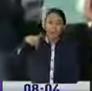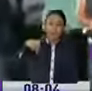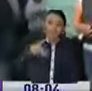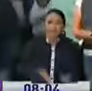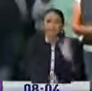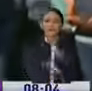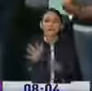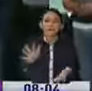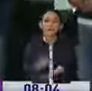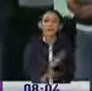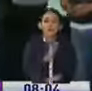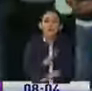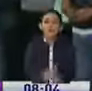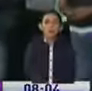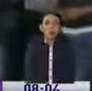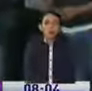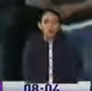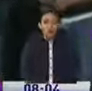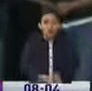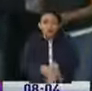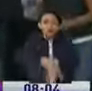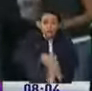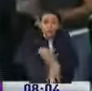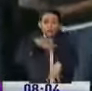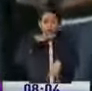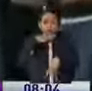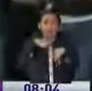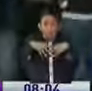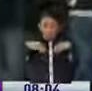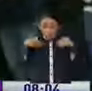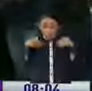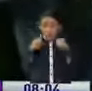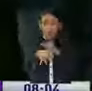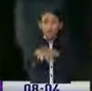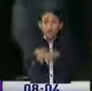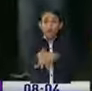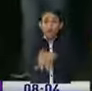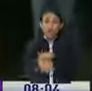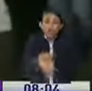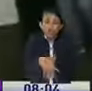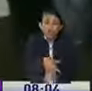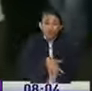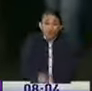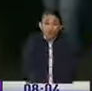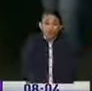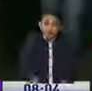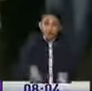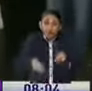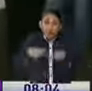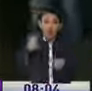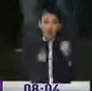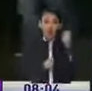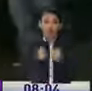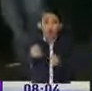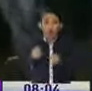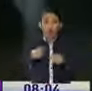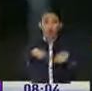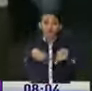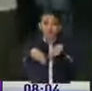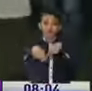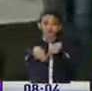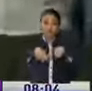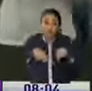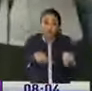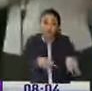a sus escuelas y lastimosamente, como por acá también transitan autos, es una doble vía,